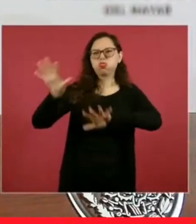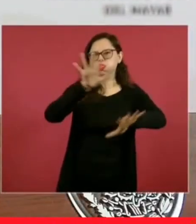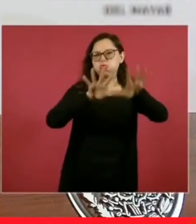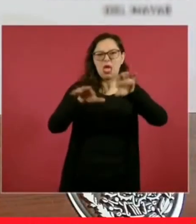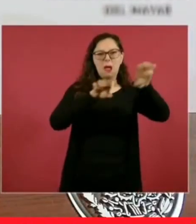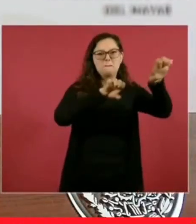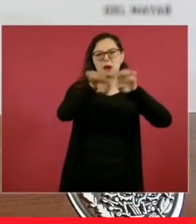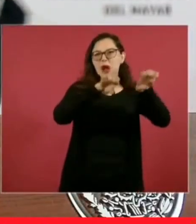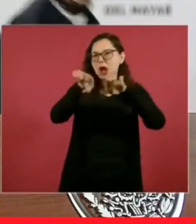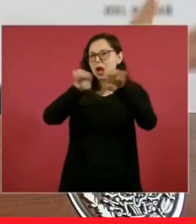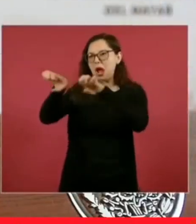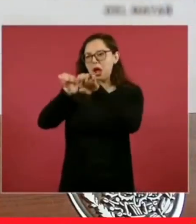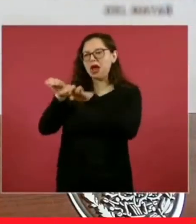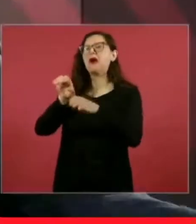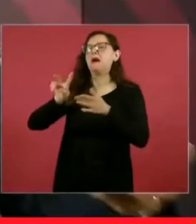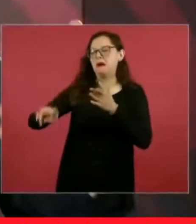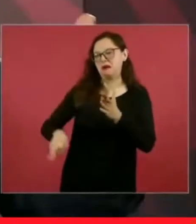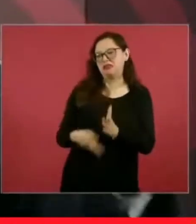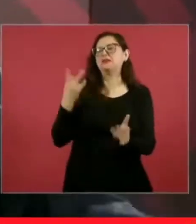si